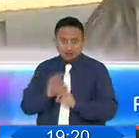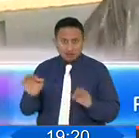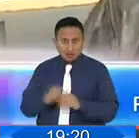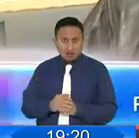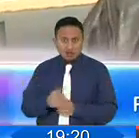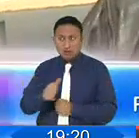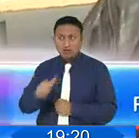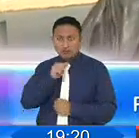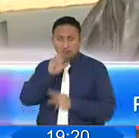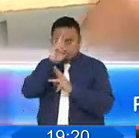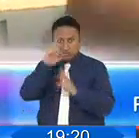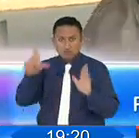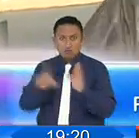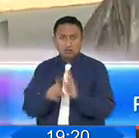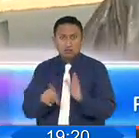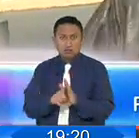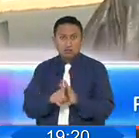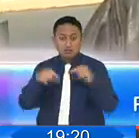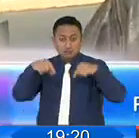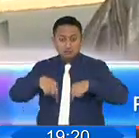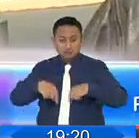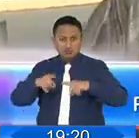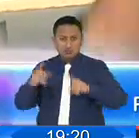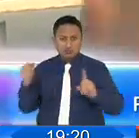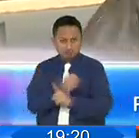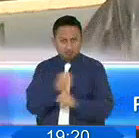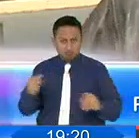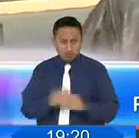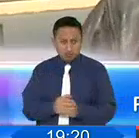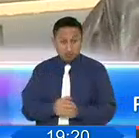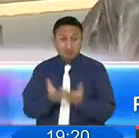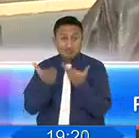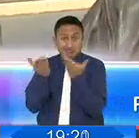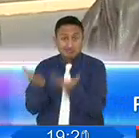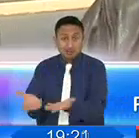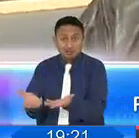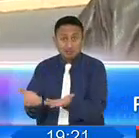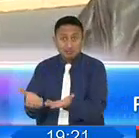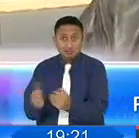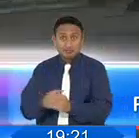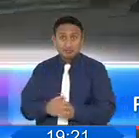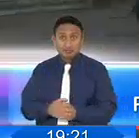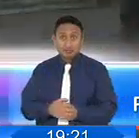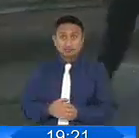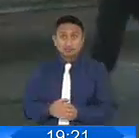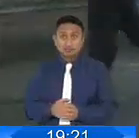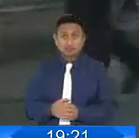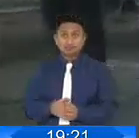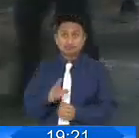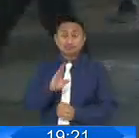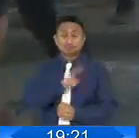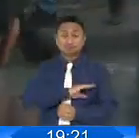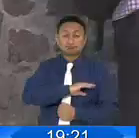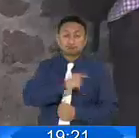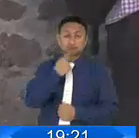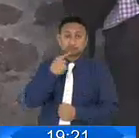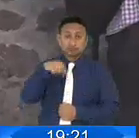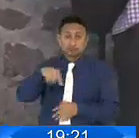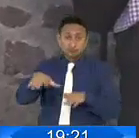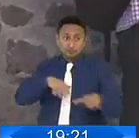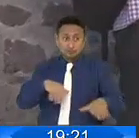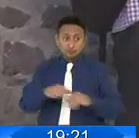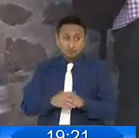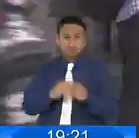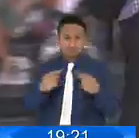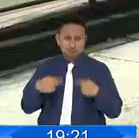que incumplen la ley y actúan de una manera violenta y actúan de una manera delincuencial. El Cabildo aseguró que los operativos son